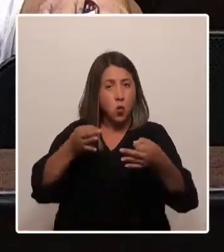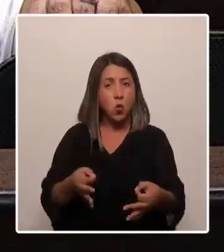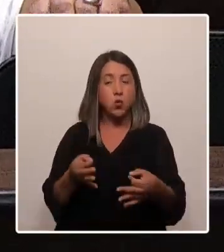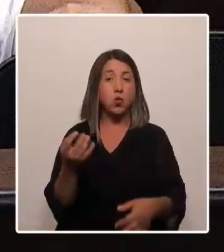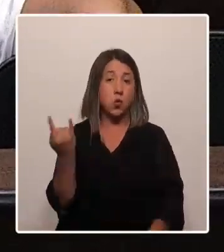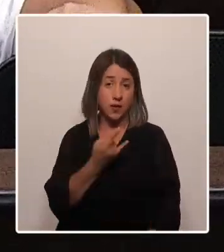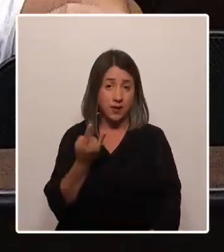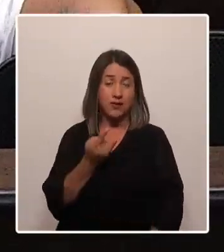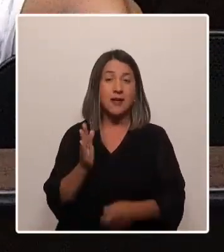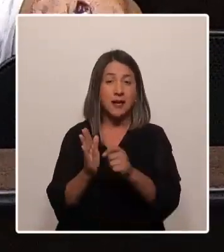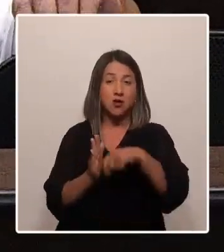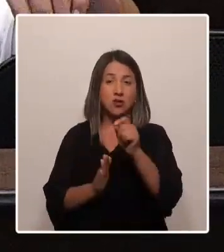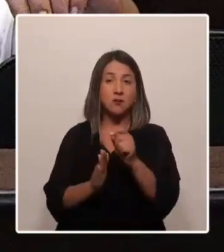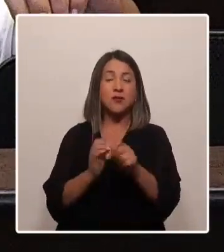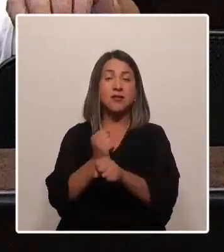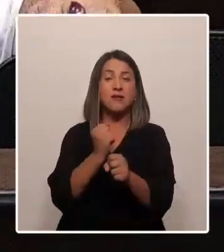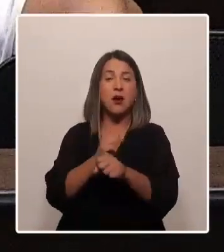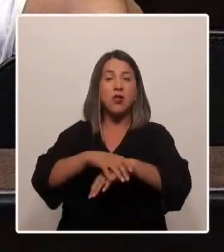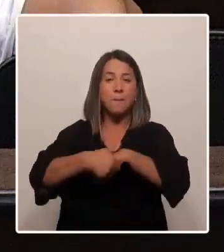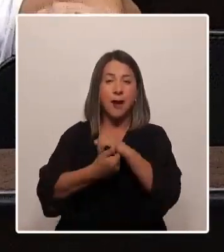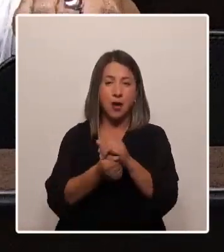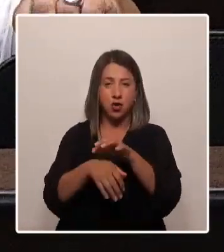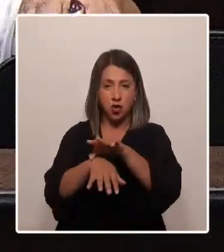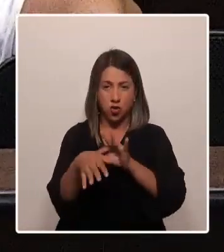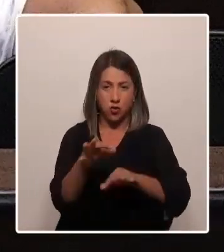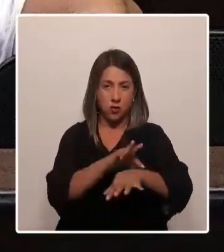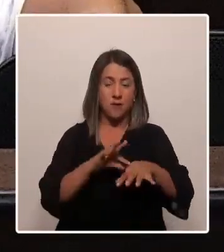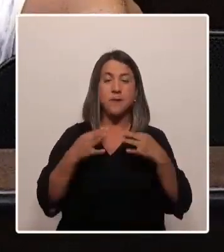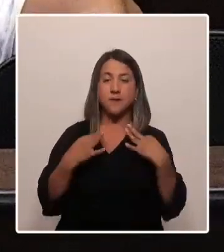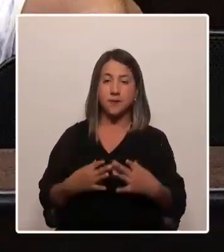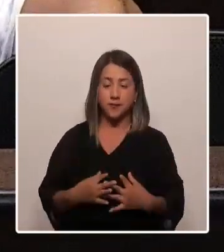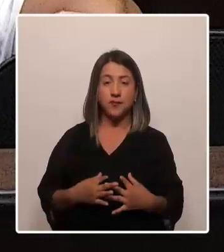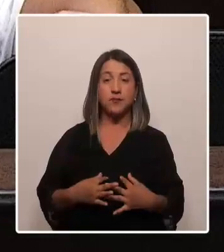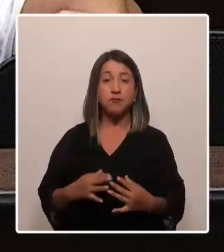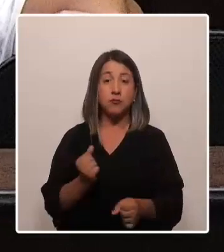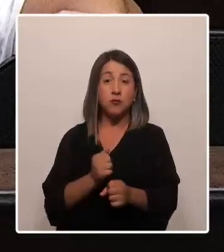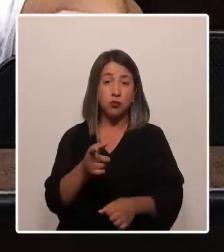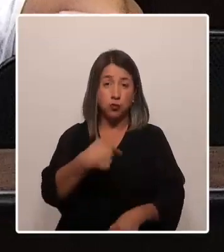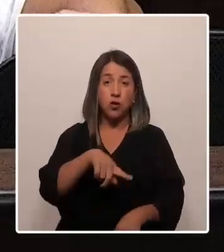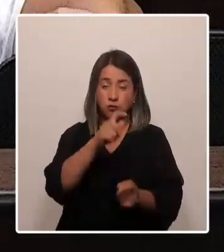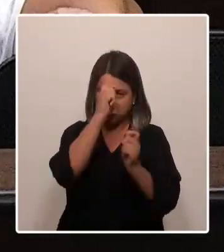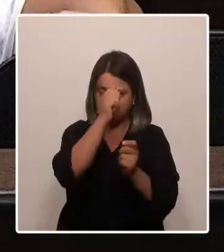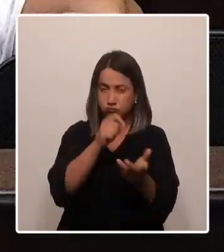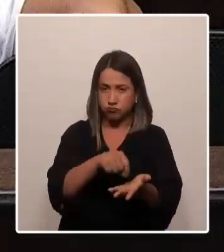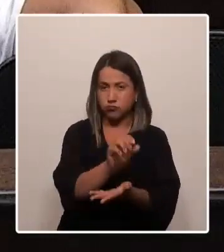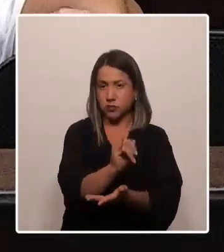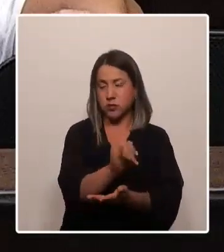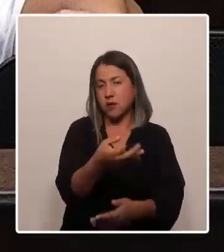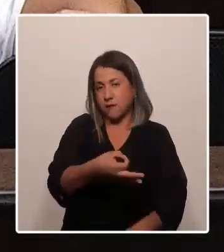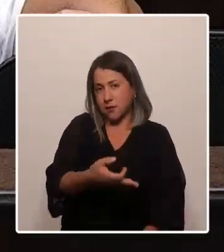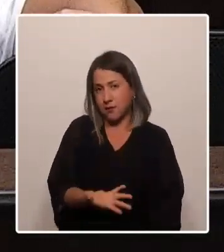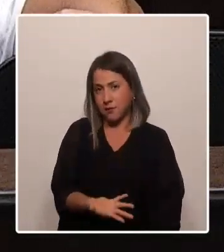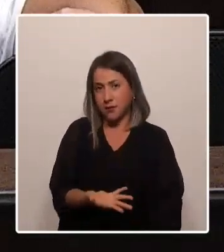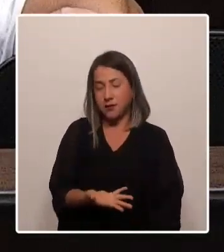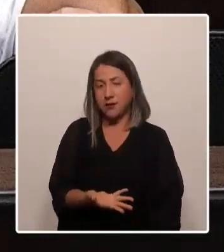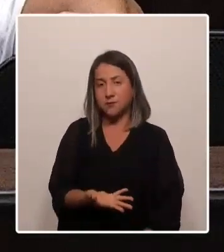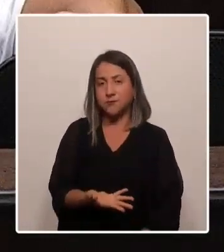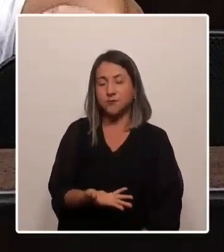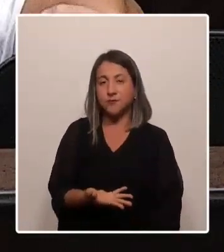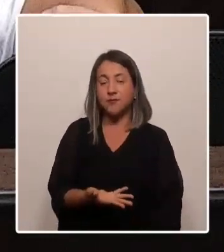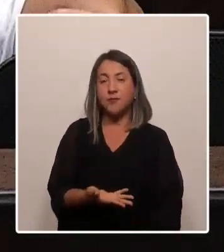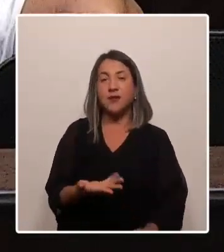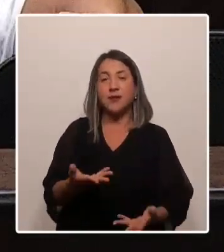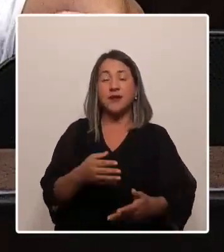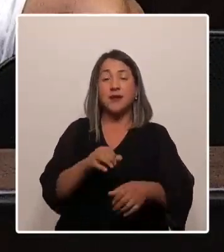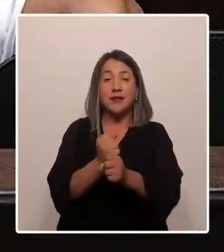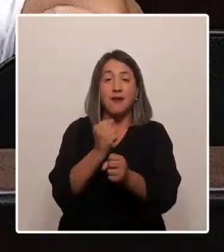la artesanía, a las artesanas, artesanos, porque efectivamente la artesanía